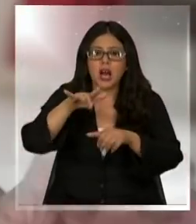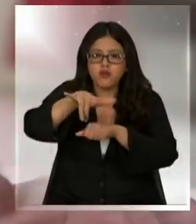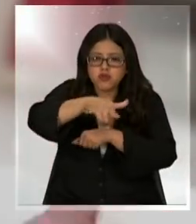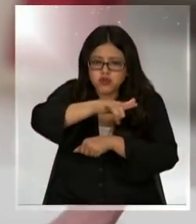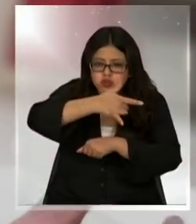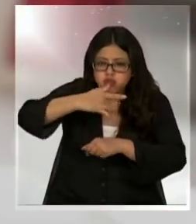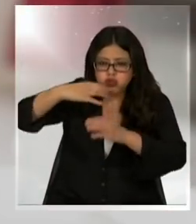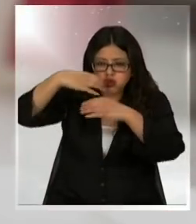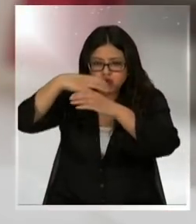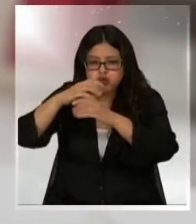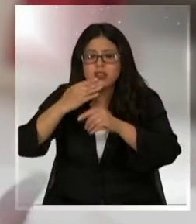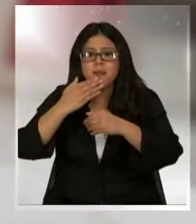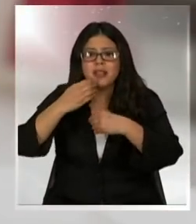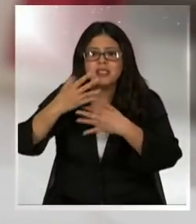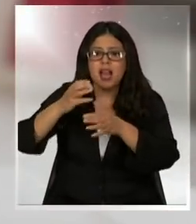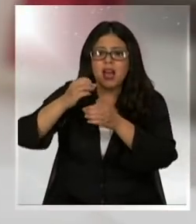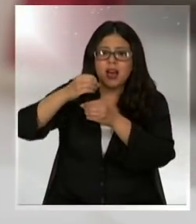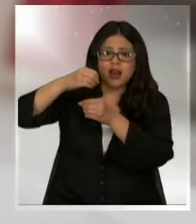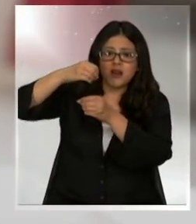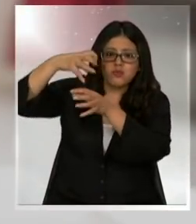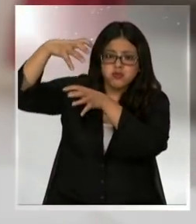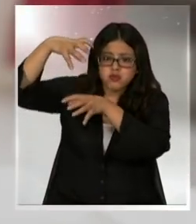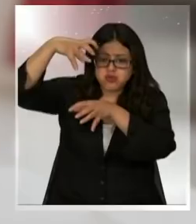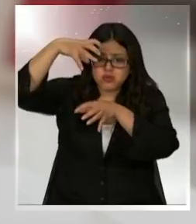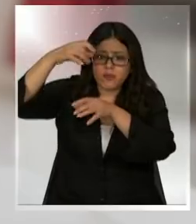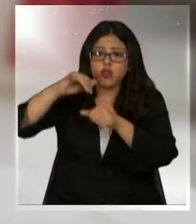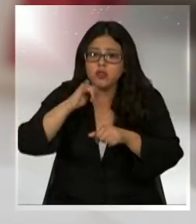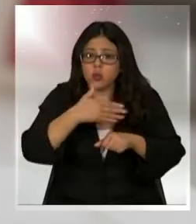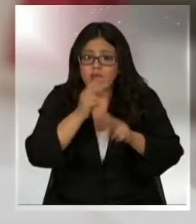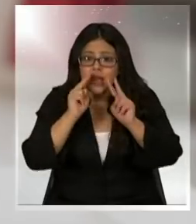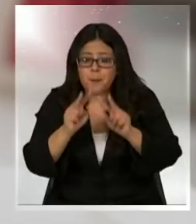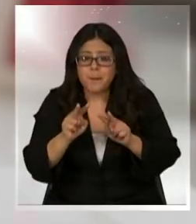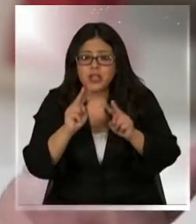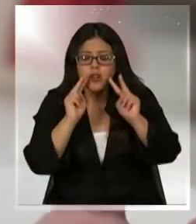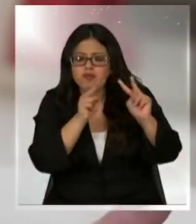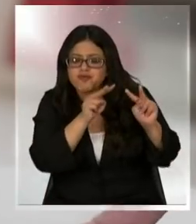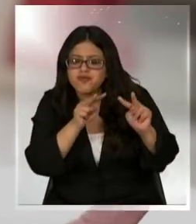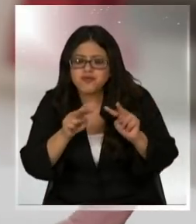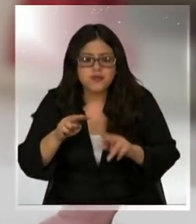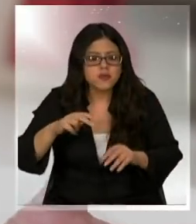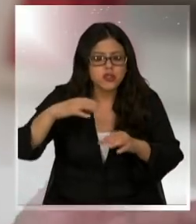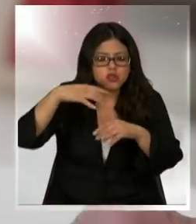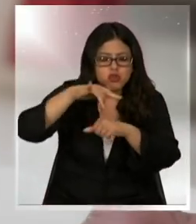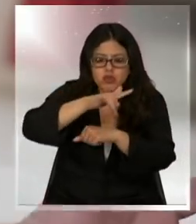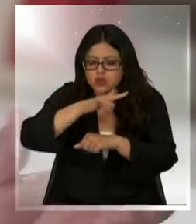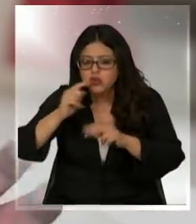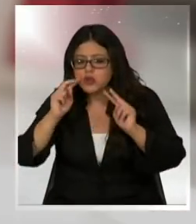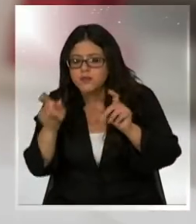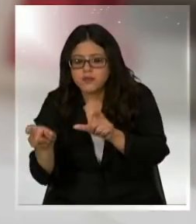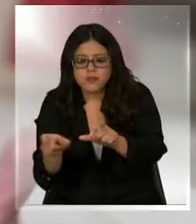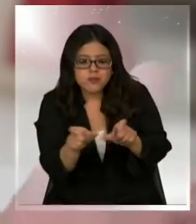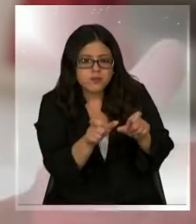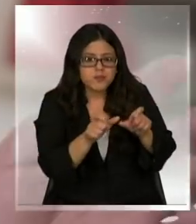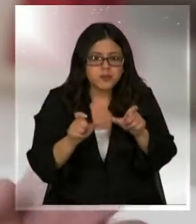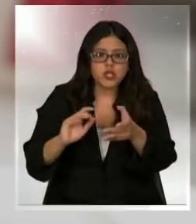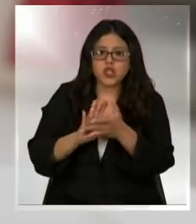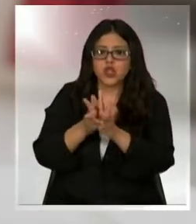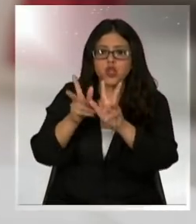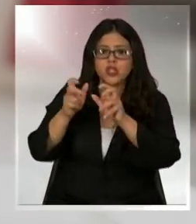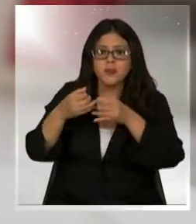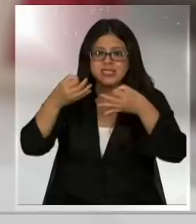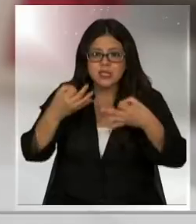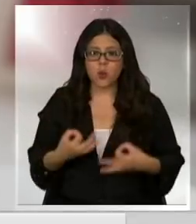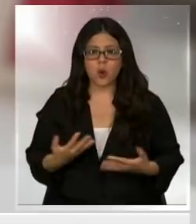son unos globos, que no sé si ustedes lo han visto, que están constantemente monitoreando todo lo que es la parte de